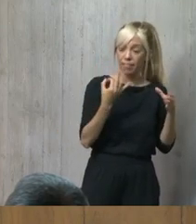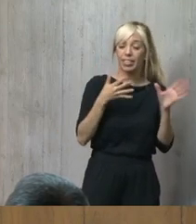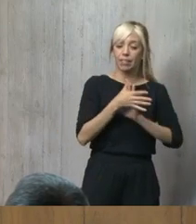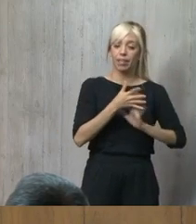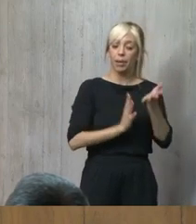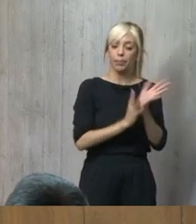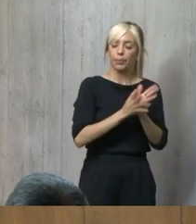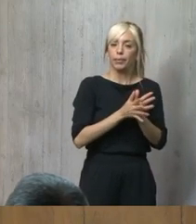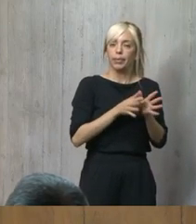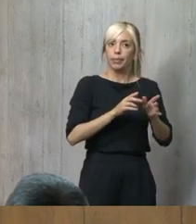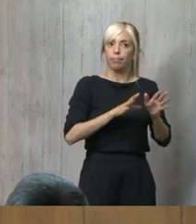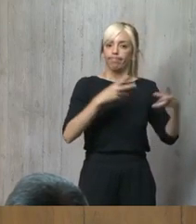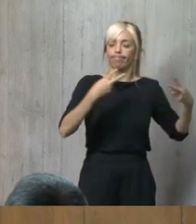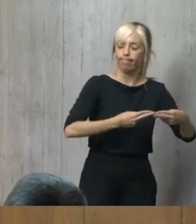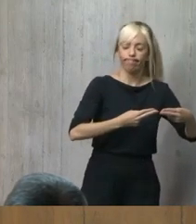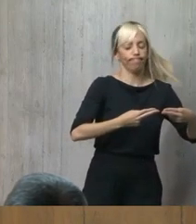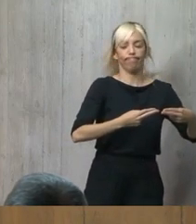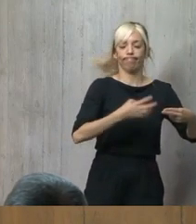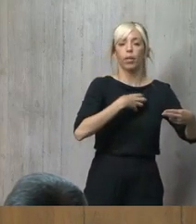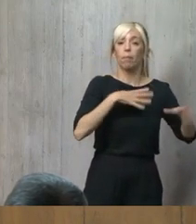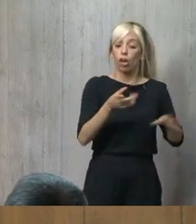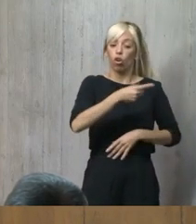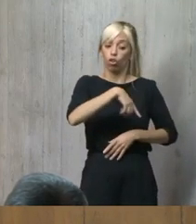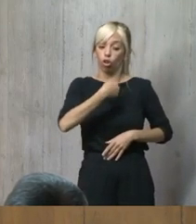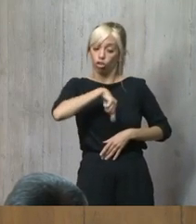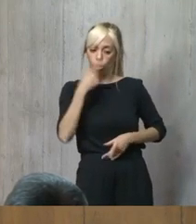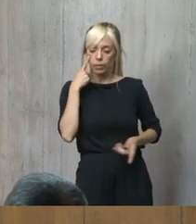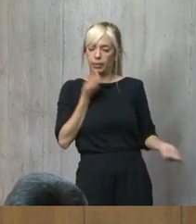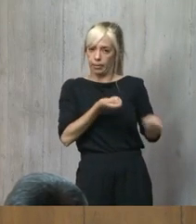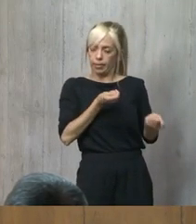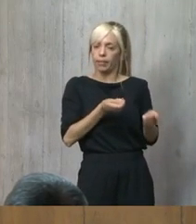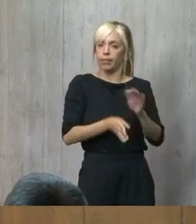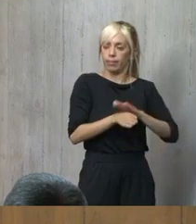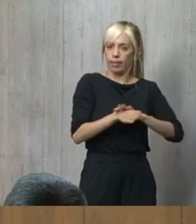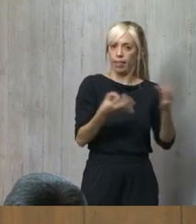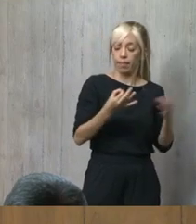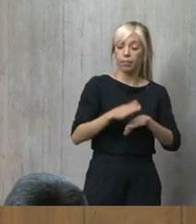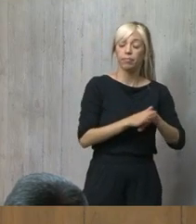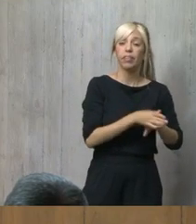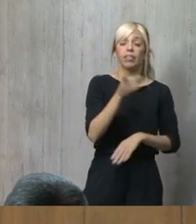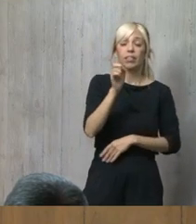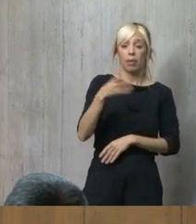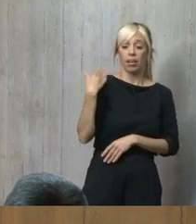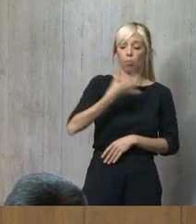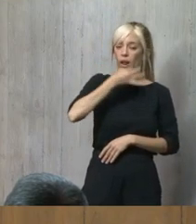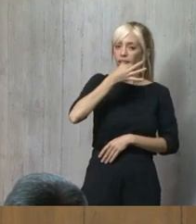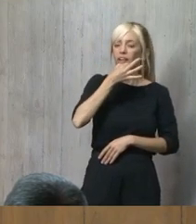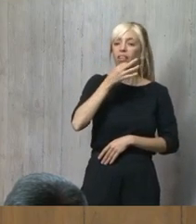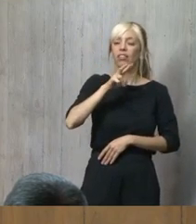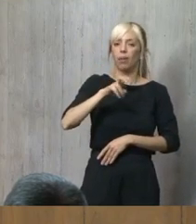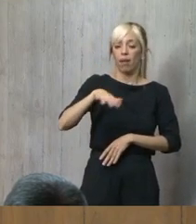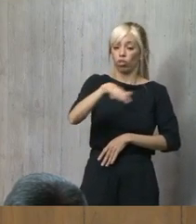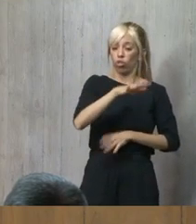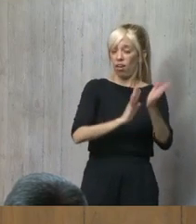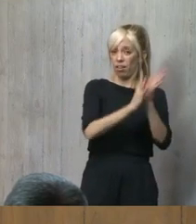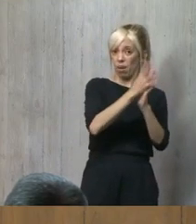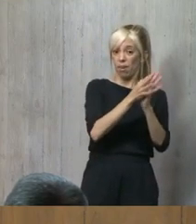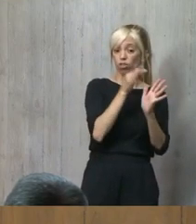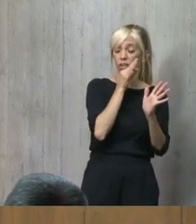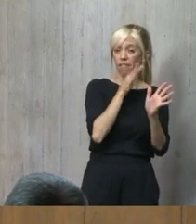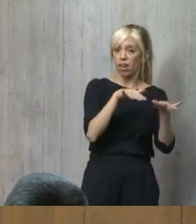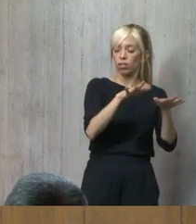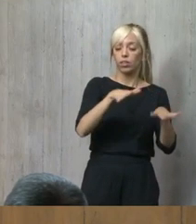pero tenemos que mantener la vigilancia sobre el mismo. Esta zona, afortunadamente, ayer por la tarde, que se siguieron los trabajos, dejó de haber llama activa, la parte